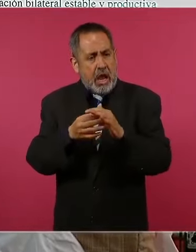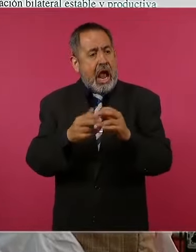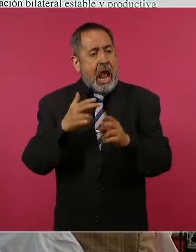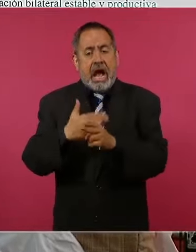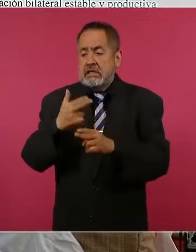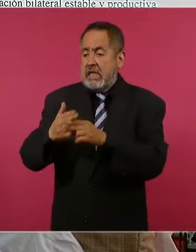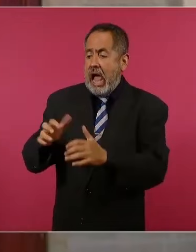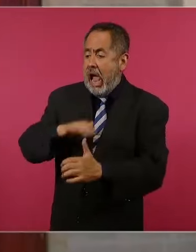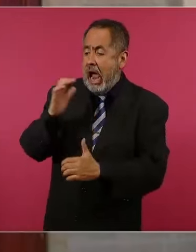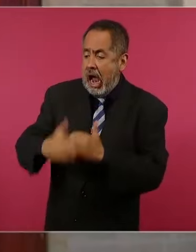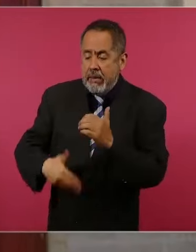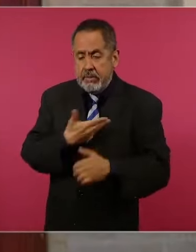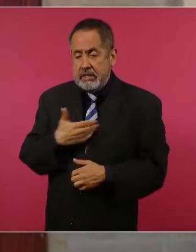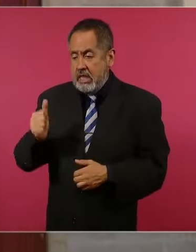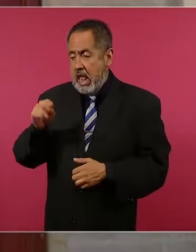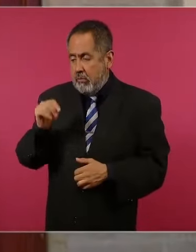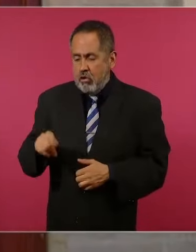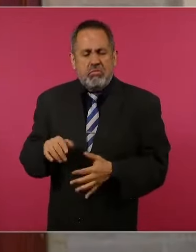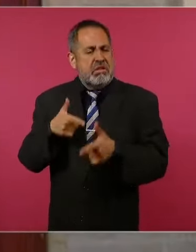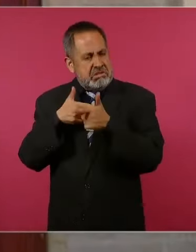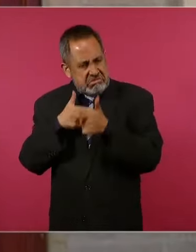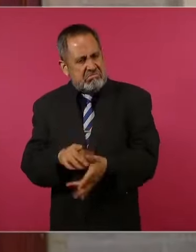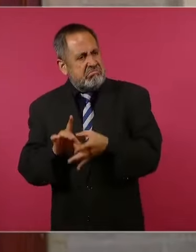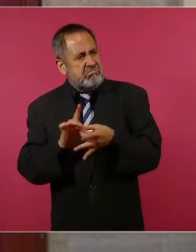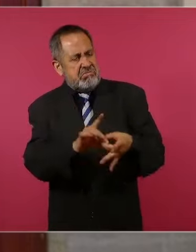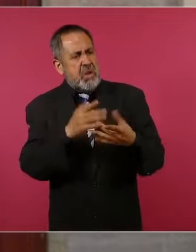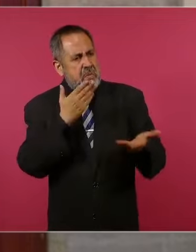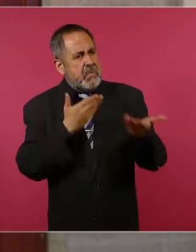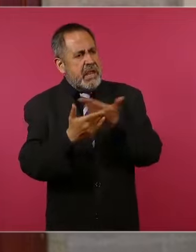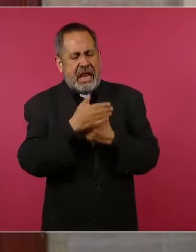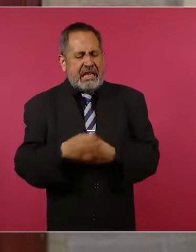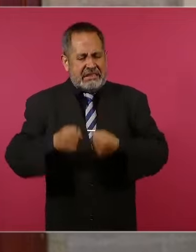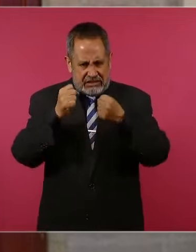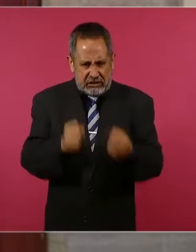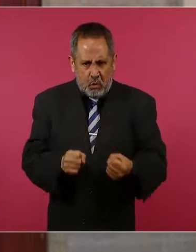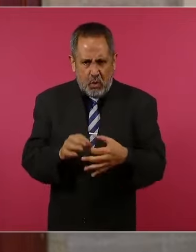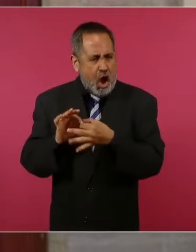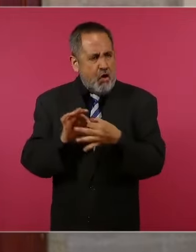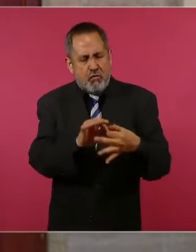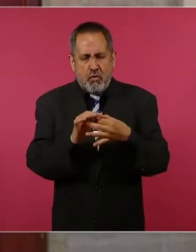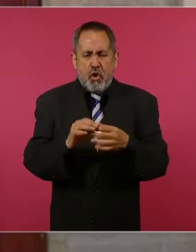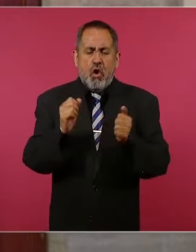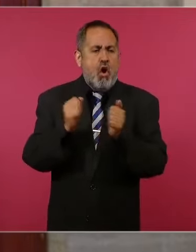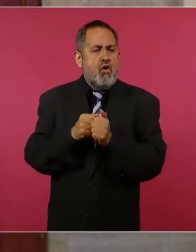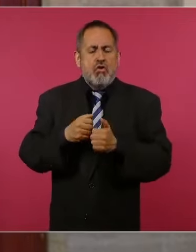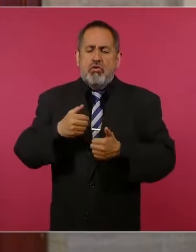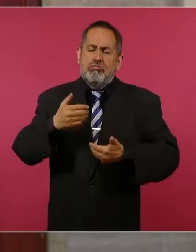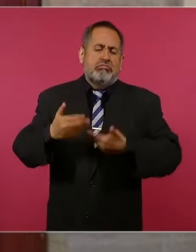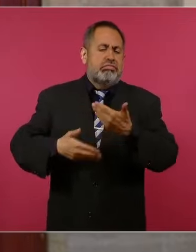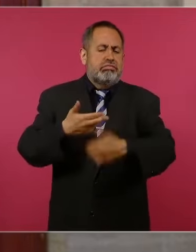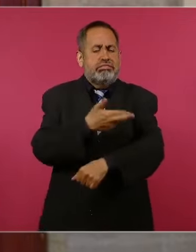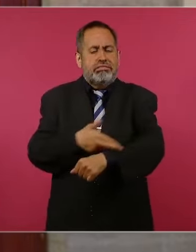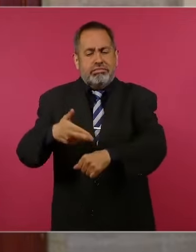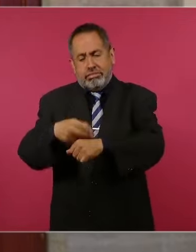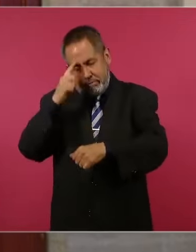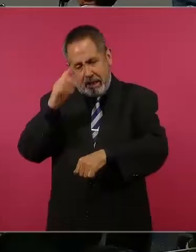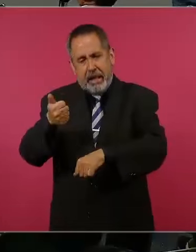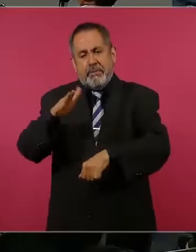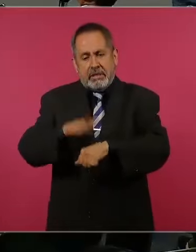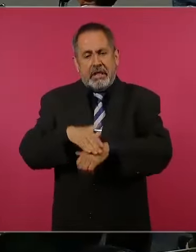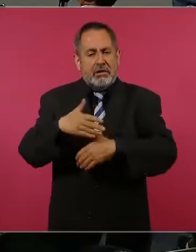López Obrador y a garantizar una relación bilateral estable, productiva, durante la transición a la administración